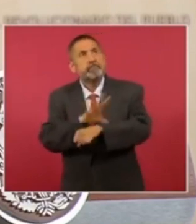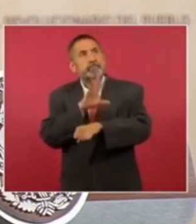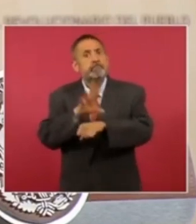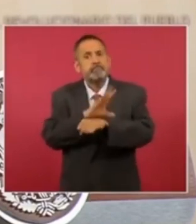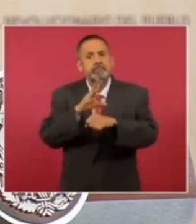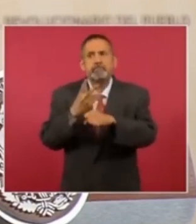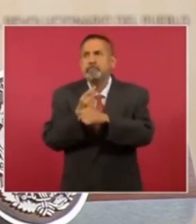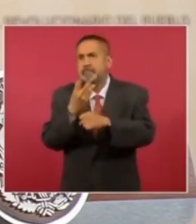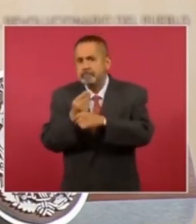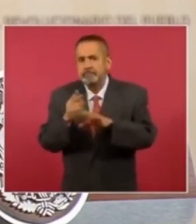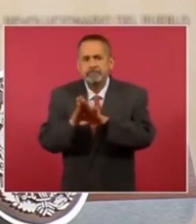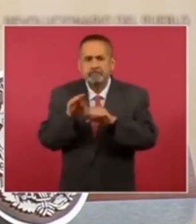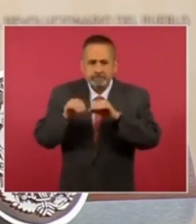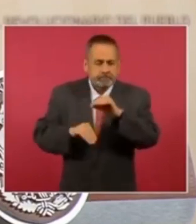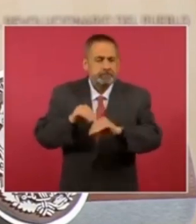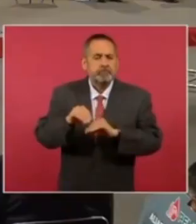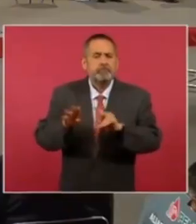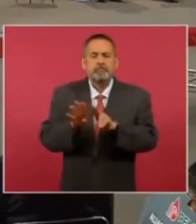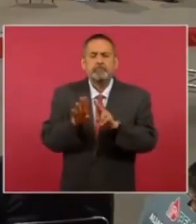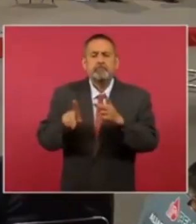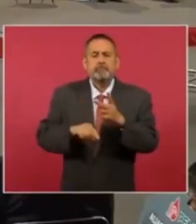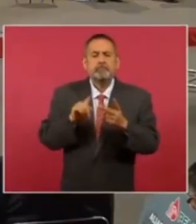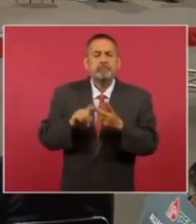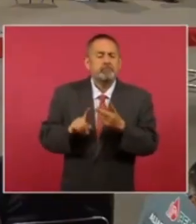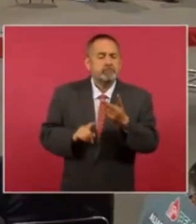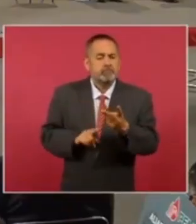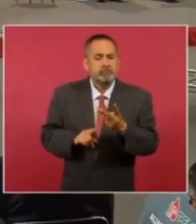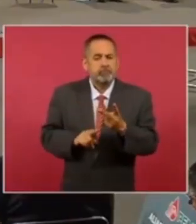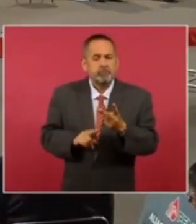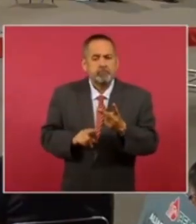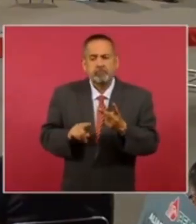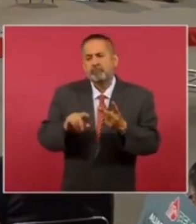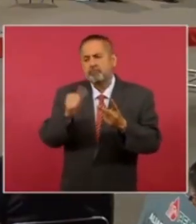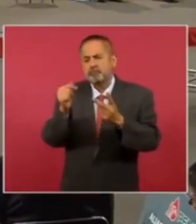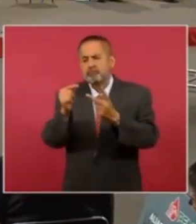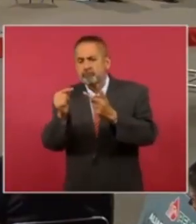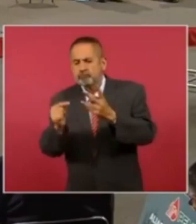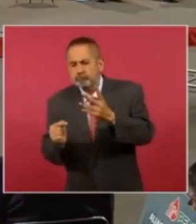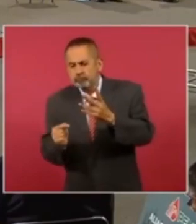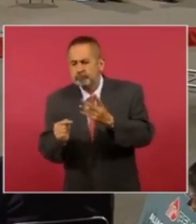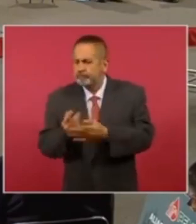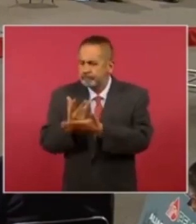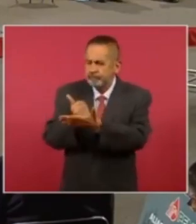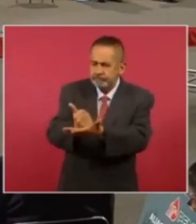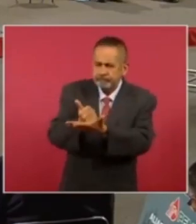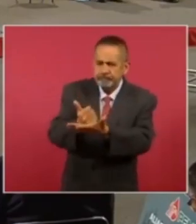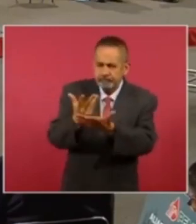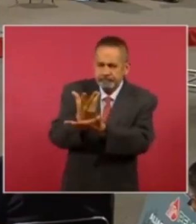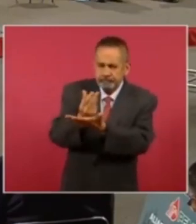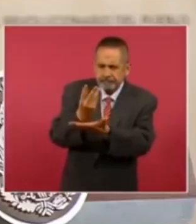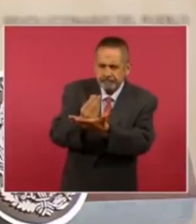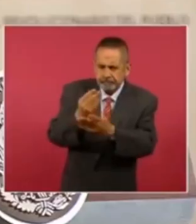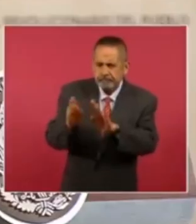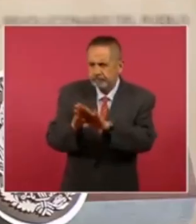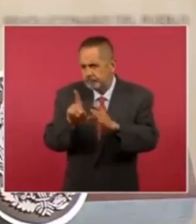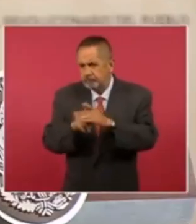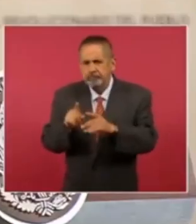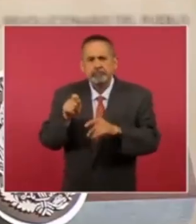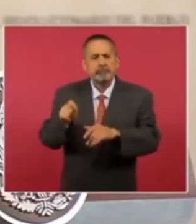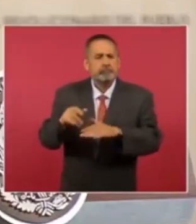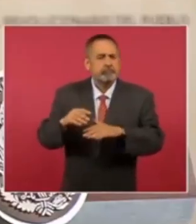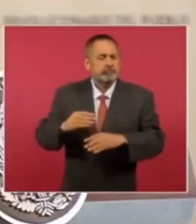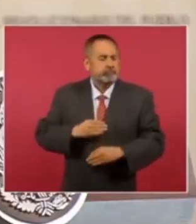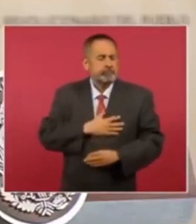Tren Maya, encabezado por el presidente Andrés Manuel López Obrador, el funcionario puntualizó que la vía doble electrificada se